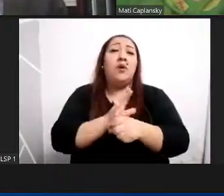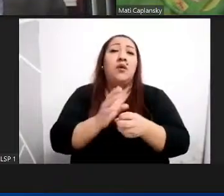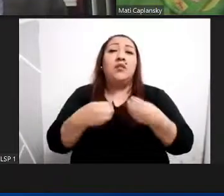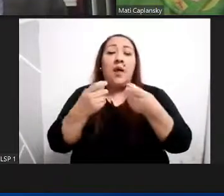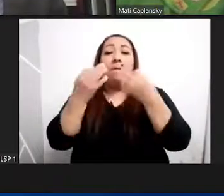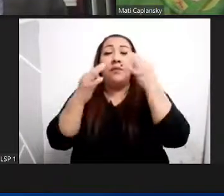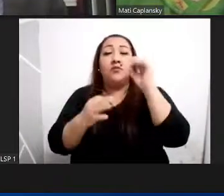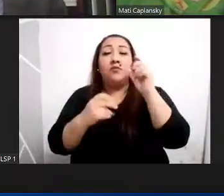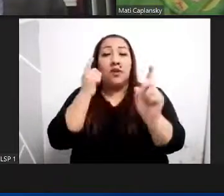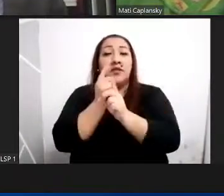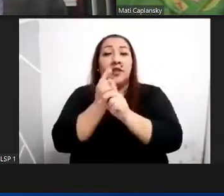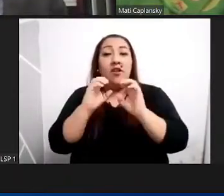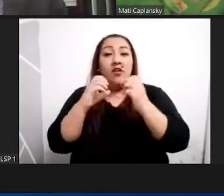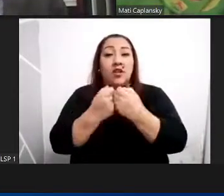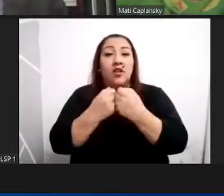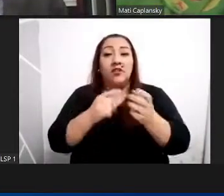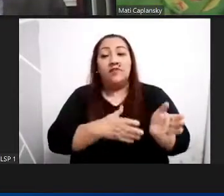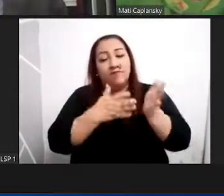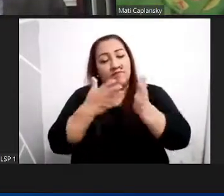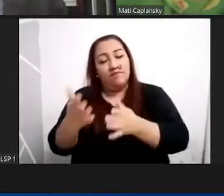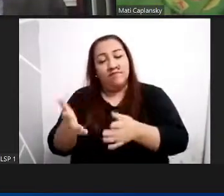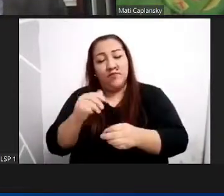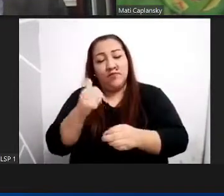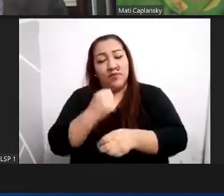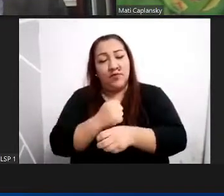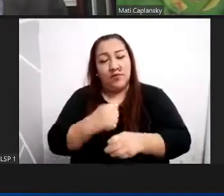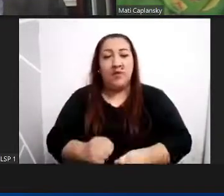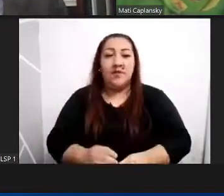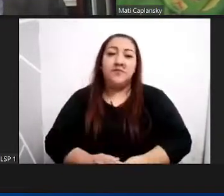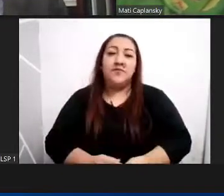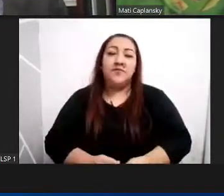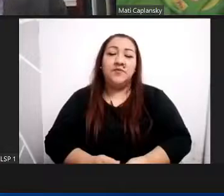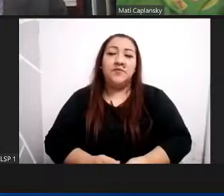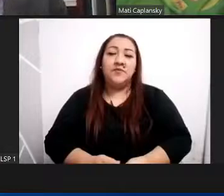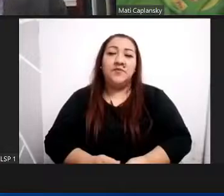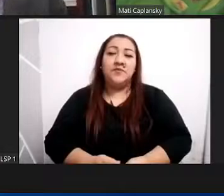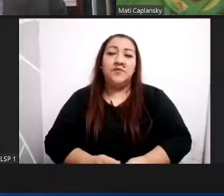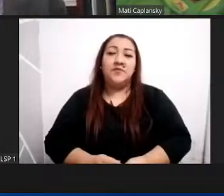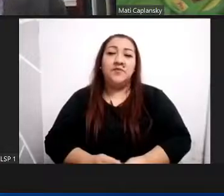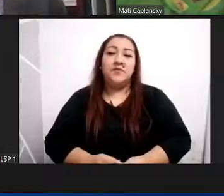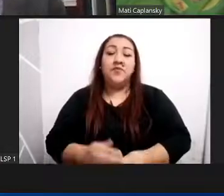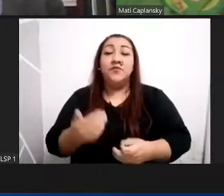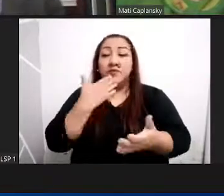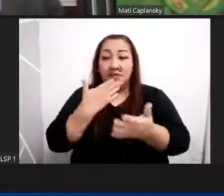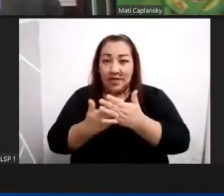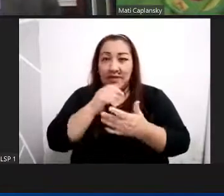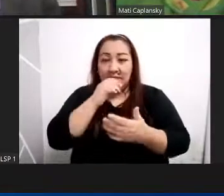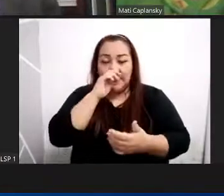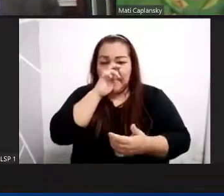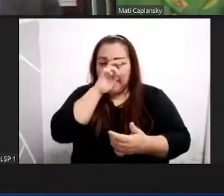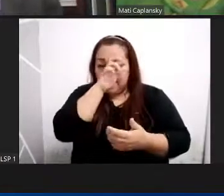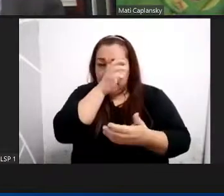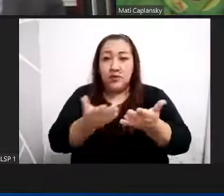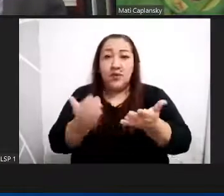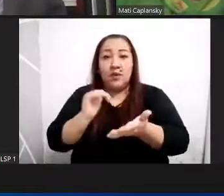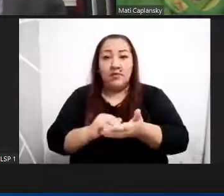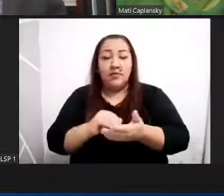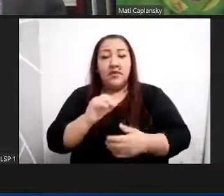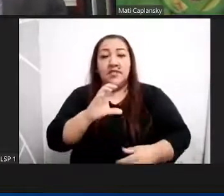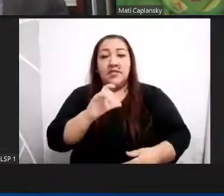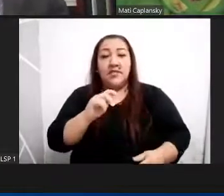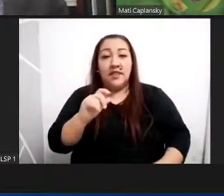el Congreso y eso lo ha llevado a otras tareas conexas. Muchísimas gracias nuevamente, Cintia